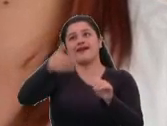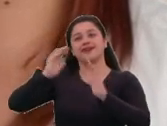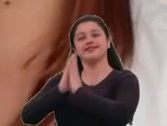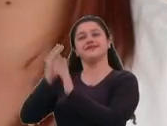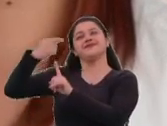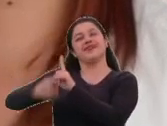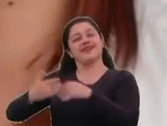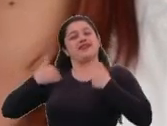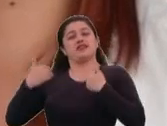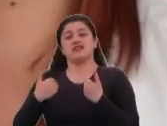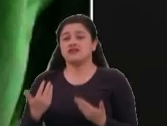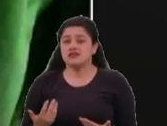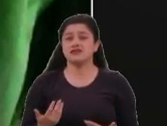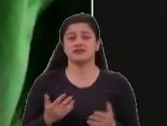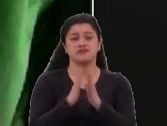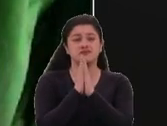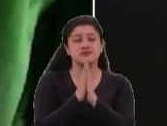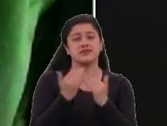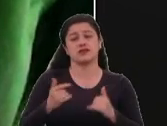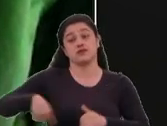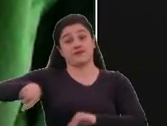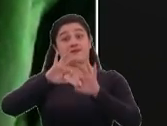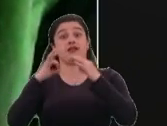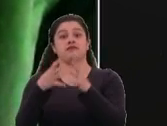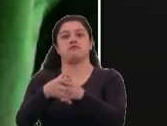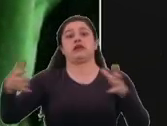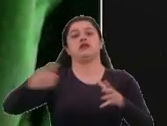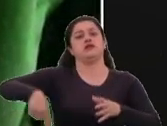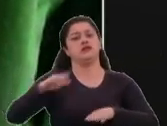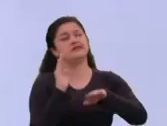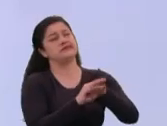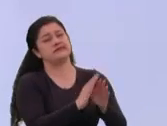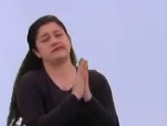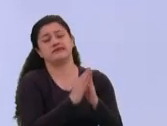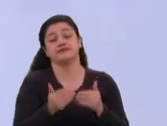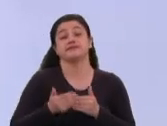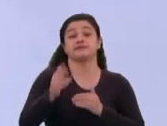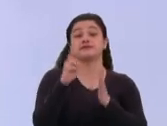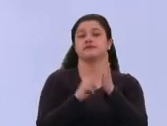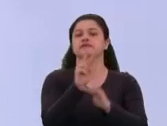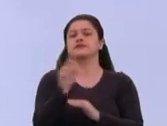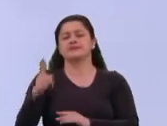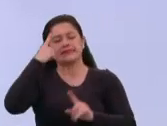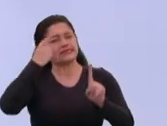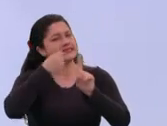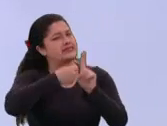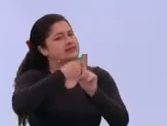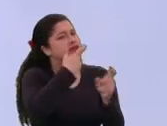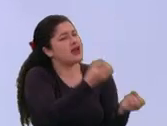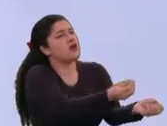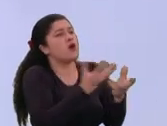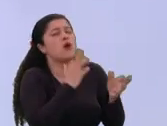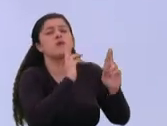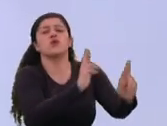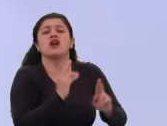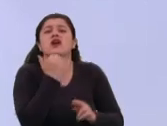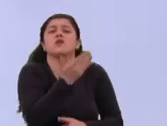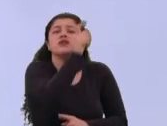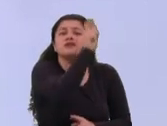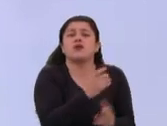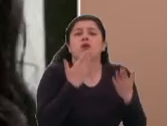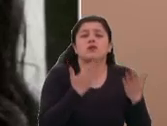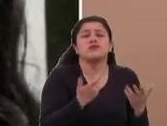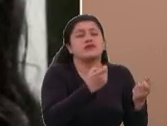Gómez, la petición en este nuevo año es solo una. Por favor, como un gesto de paz, realicen una entrega humanitaria